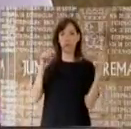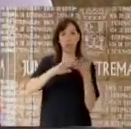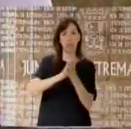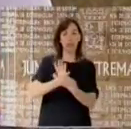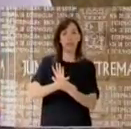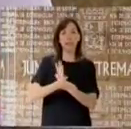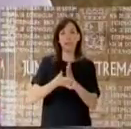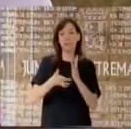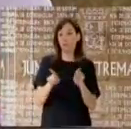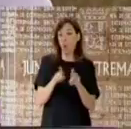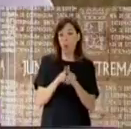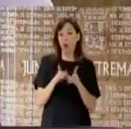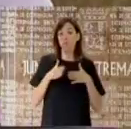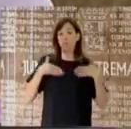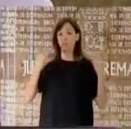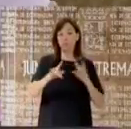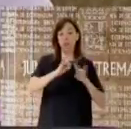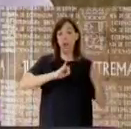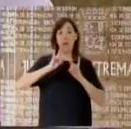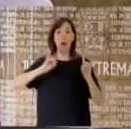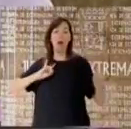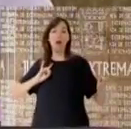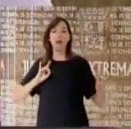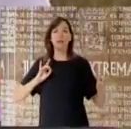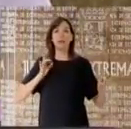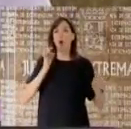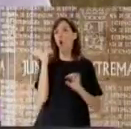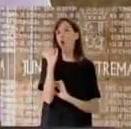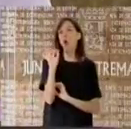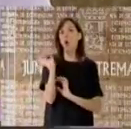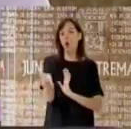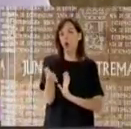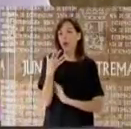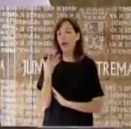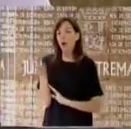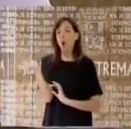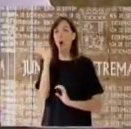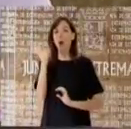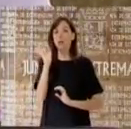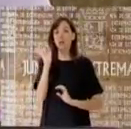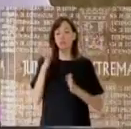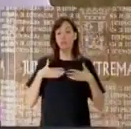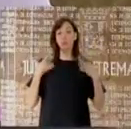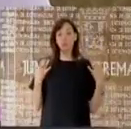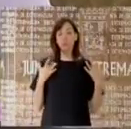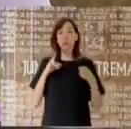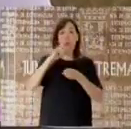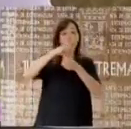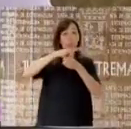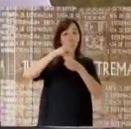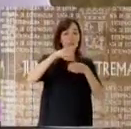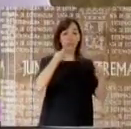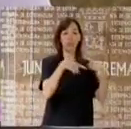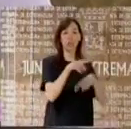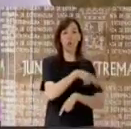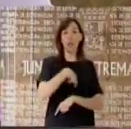cualquier llamada que recibimos, incluso sin correo electrónico notificando, el lunes estaba el director general de